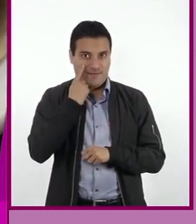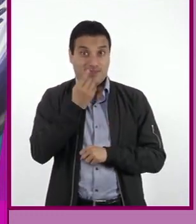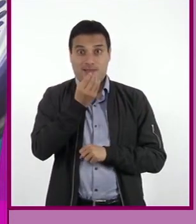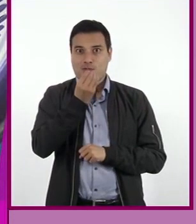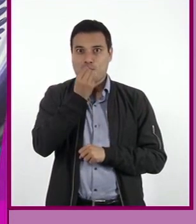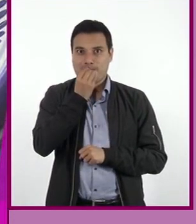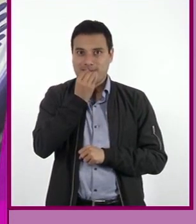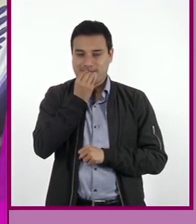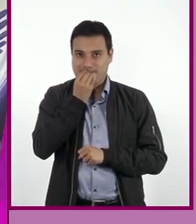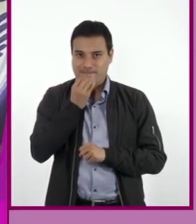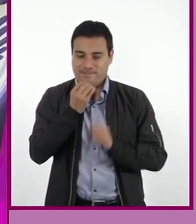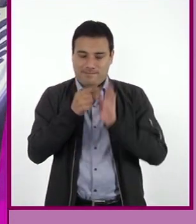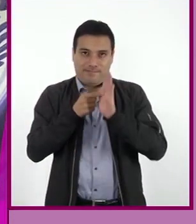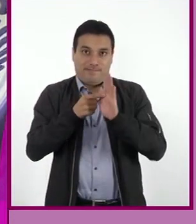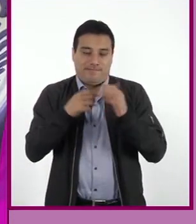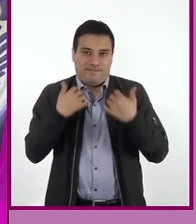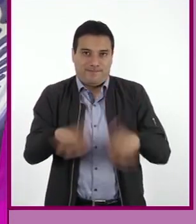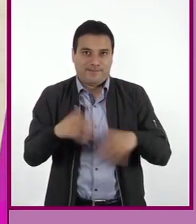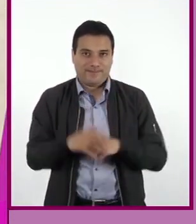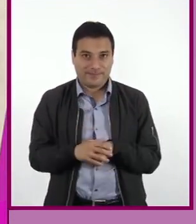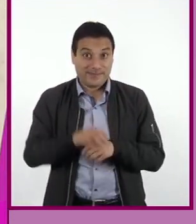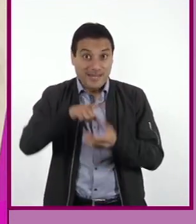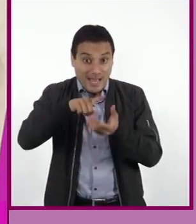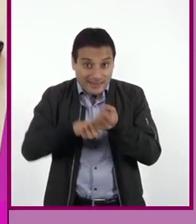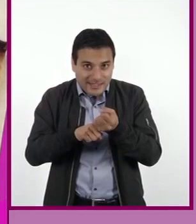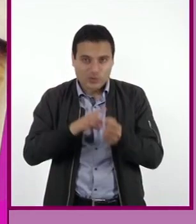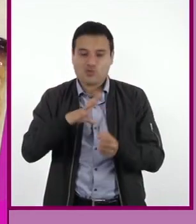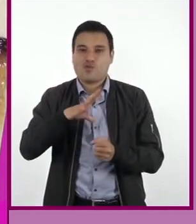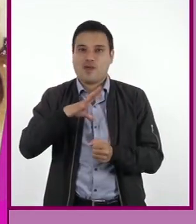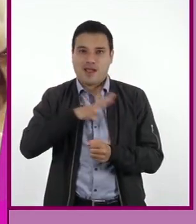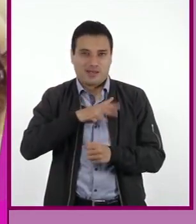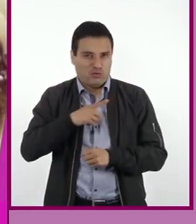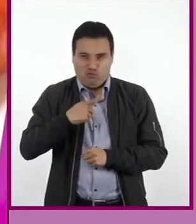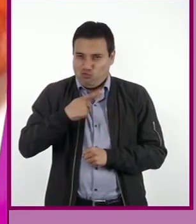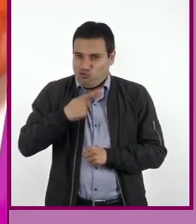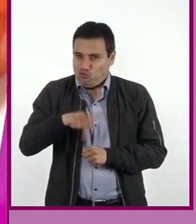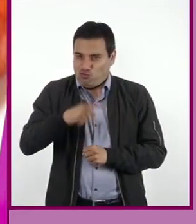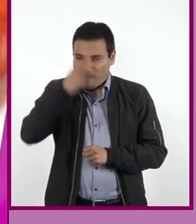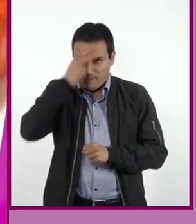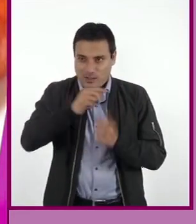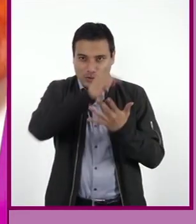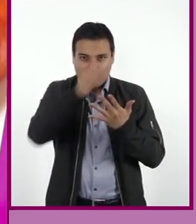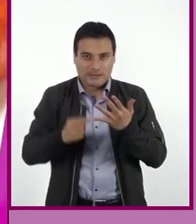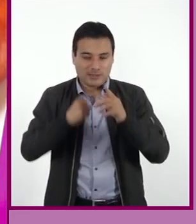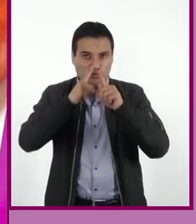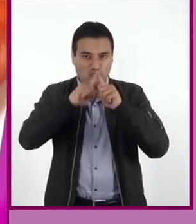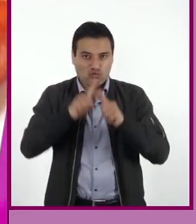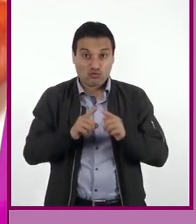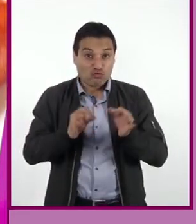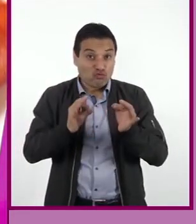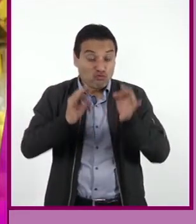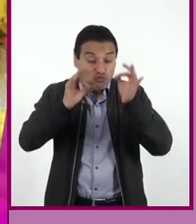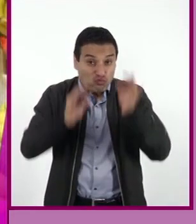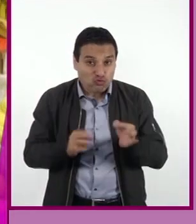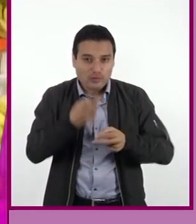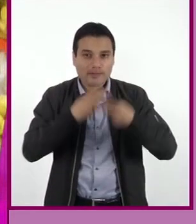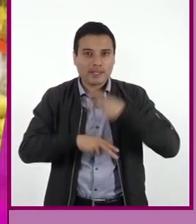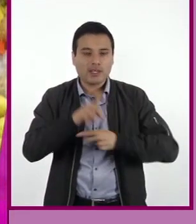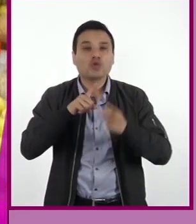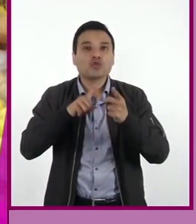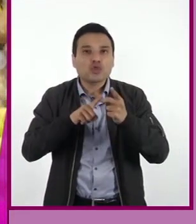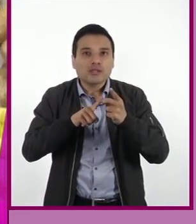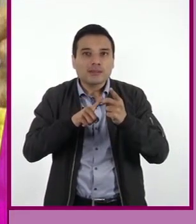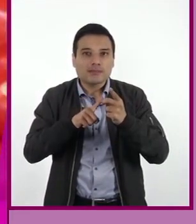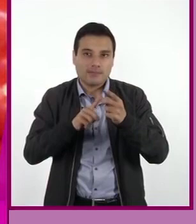evidente, porque la gran variedad de ingredientes que contiene la gastronomía mexicana proviene de la naturaleza. Todas